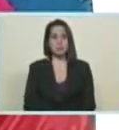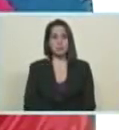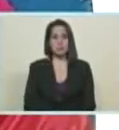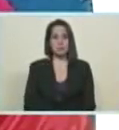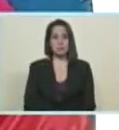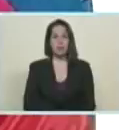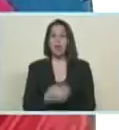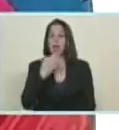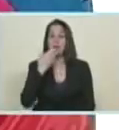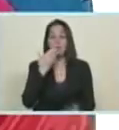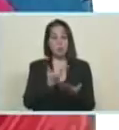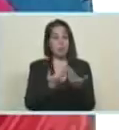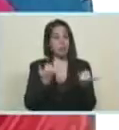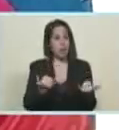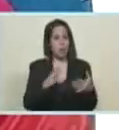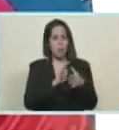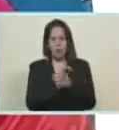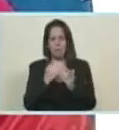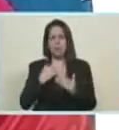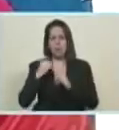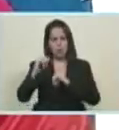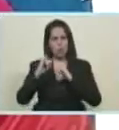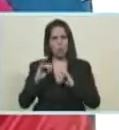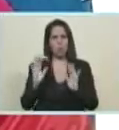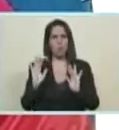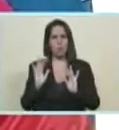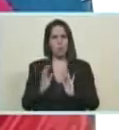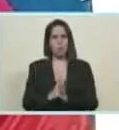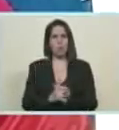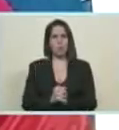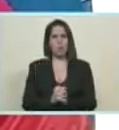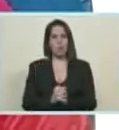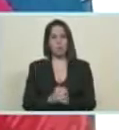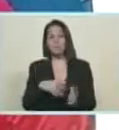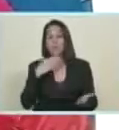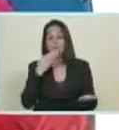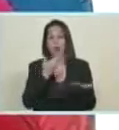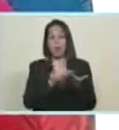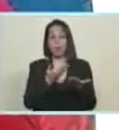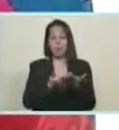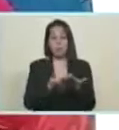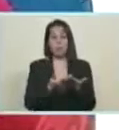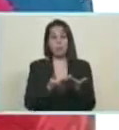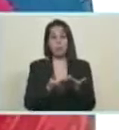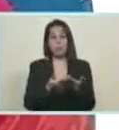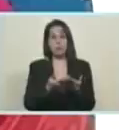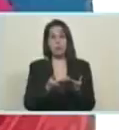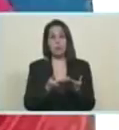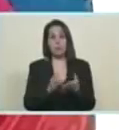Se los pido además como compañero. Se los pido como compañero.